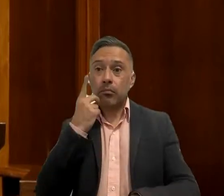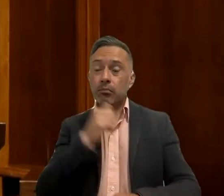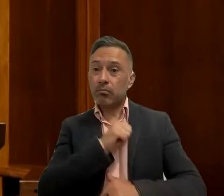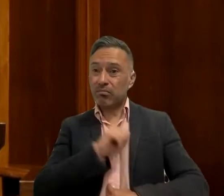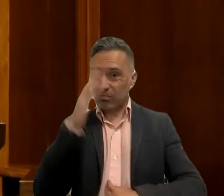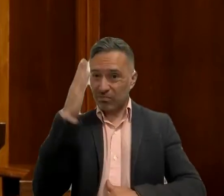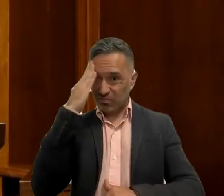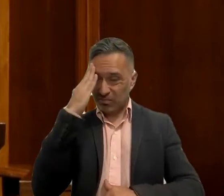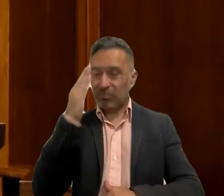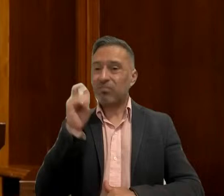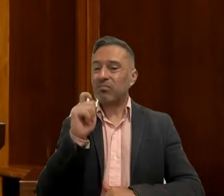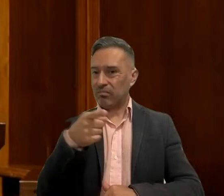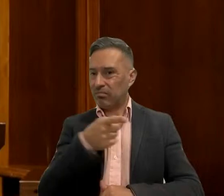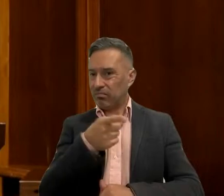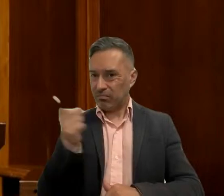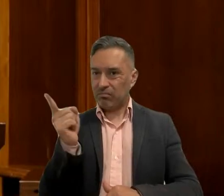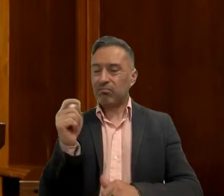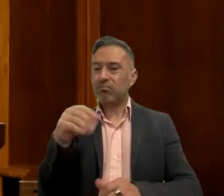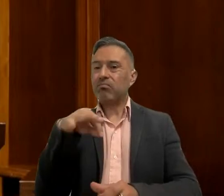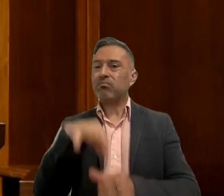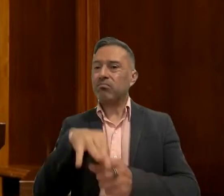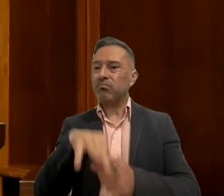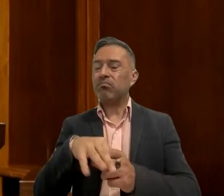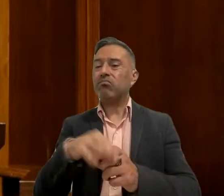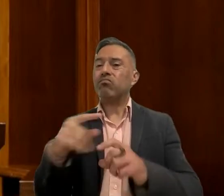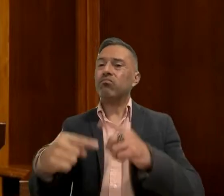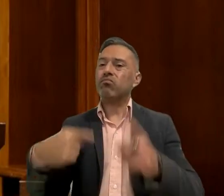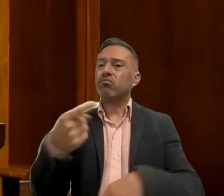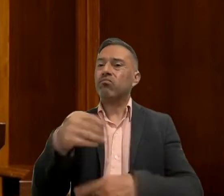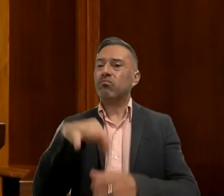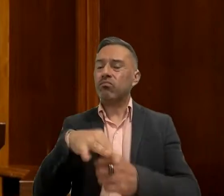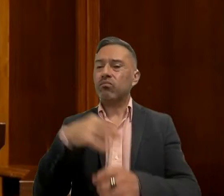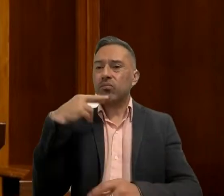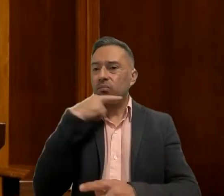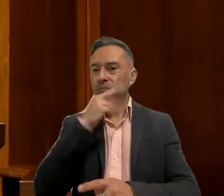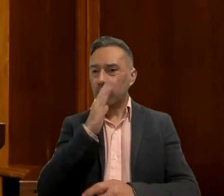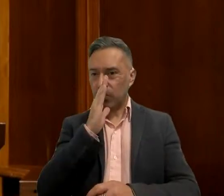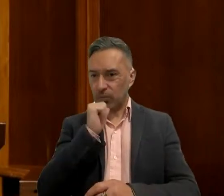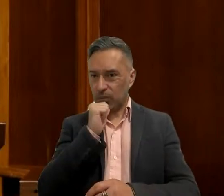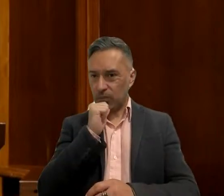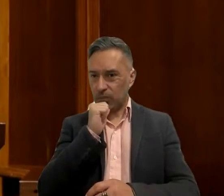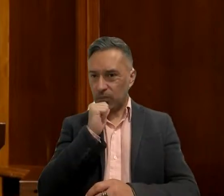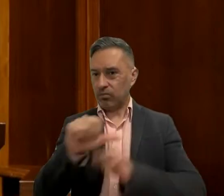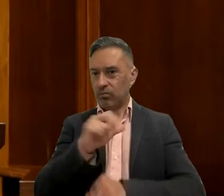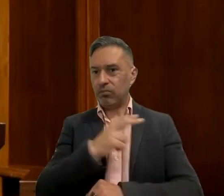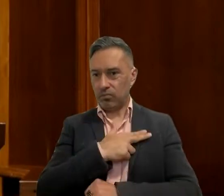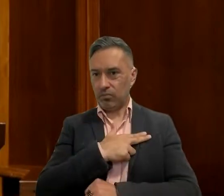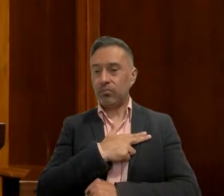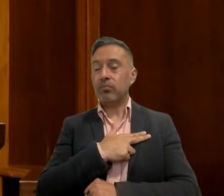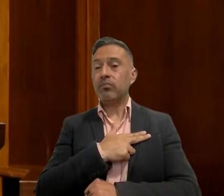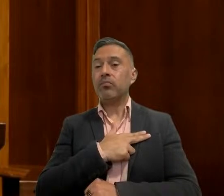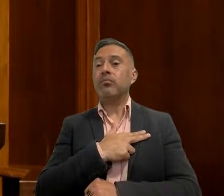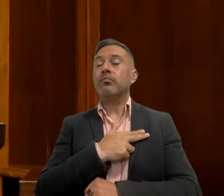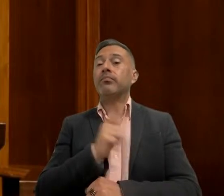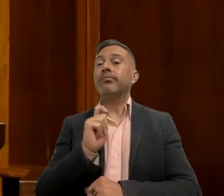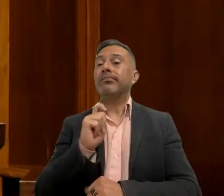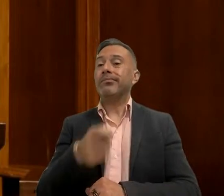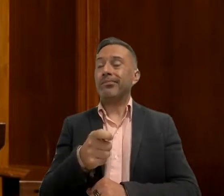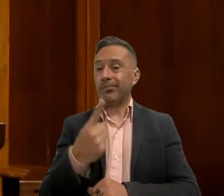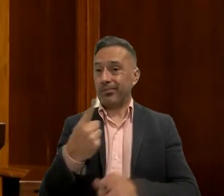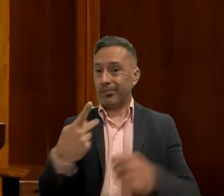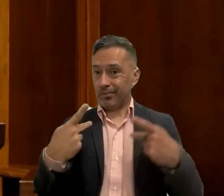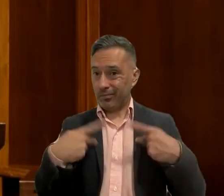no podrán ser electas para el periodo inmediato con el carácter de suplentes. En ningún caso podrá participar